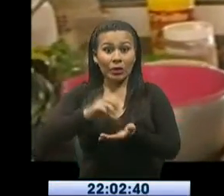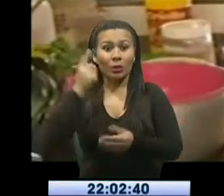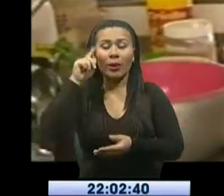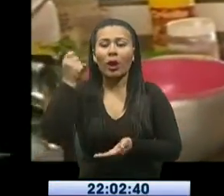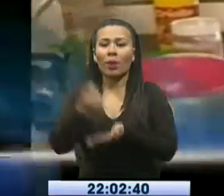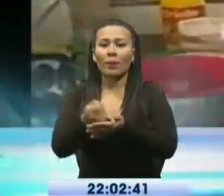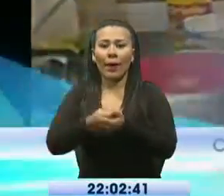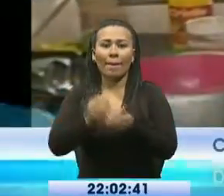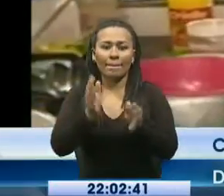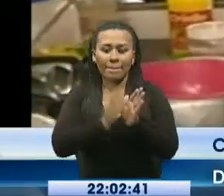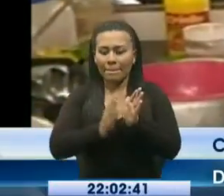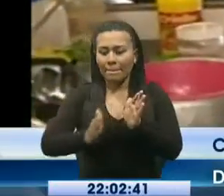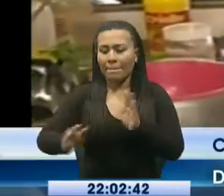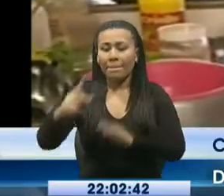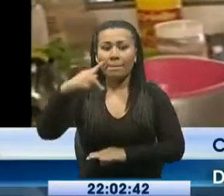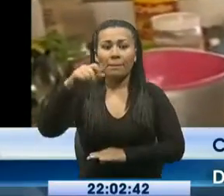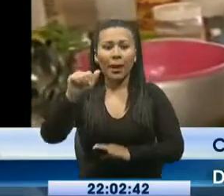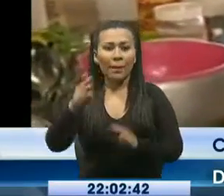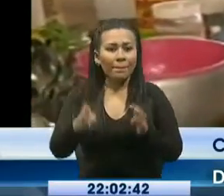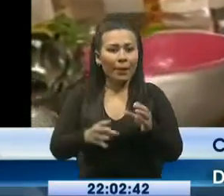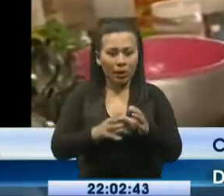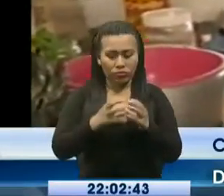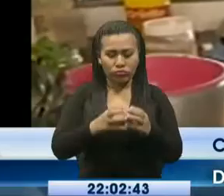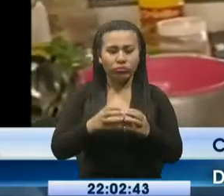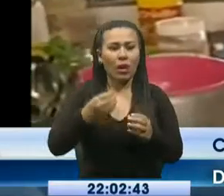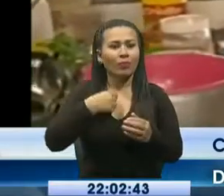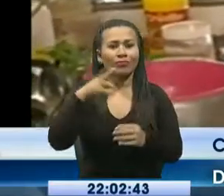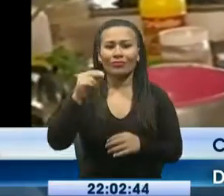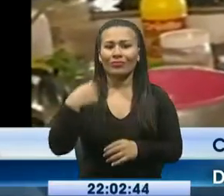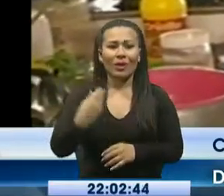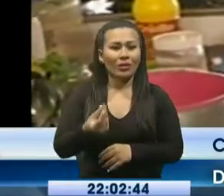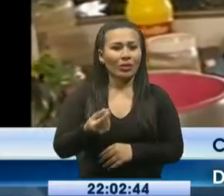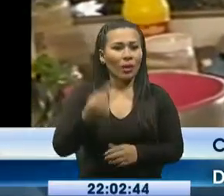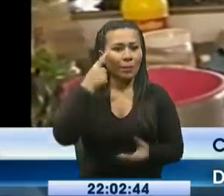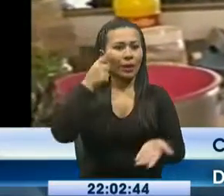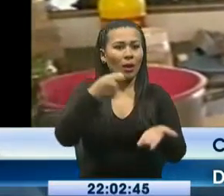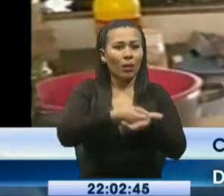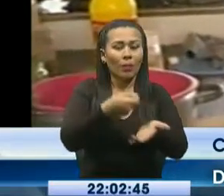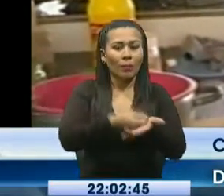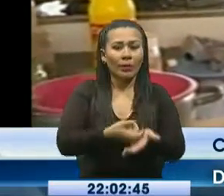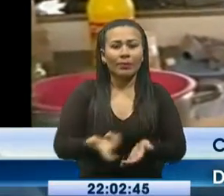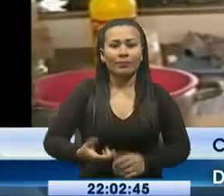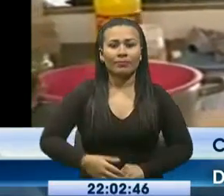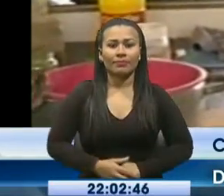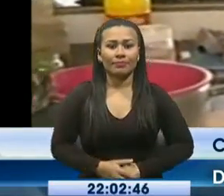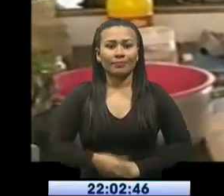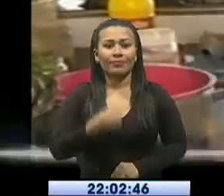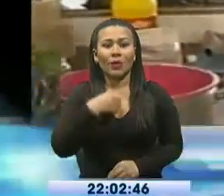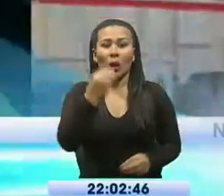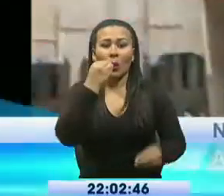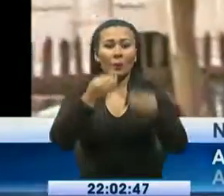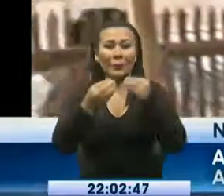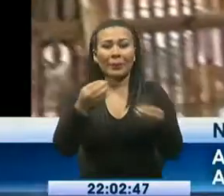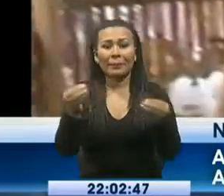papa pura, porque no tenemos realmente cómo comprar y cómo comer